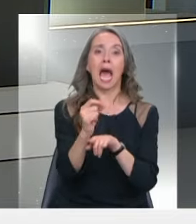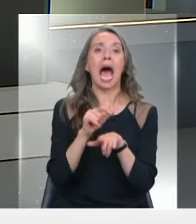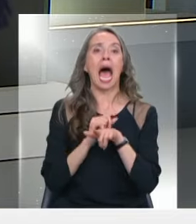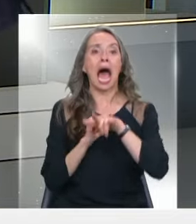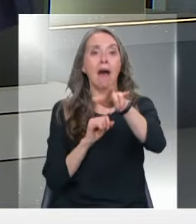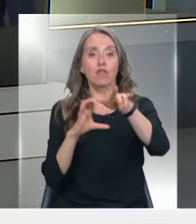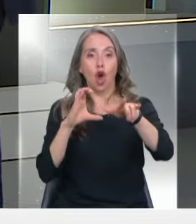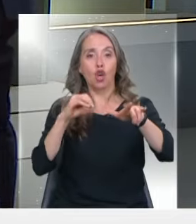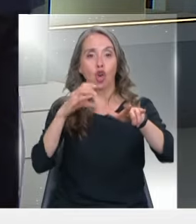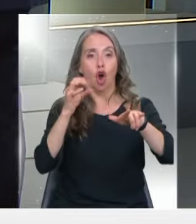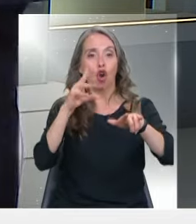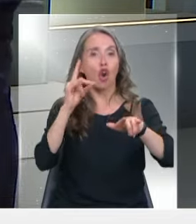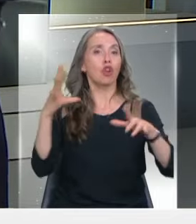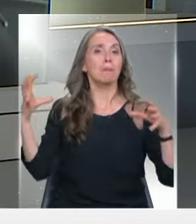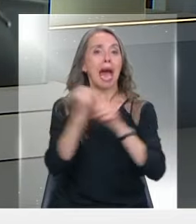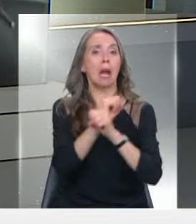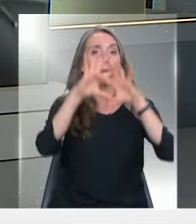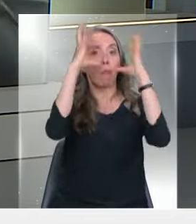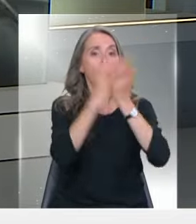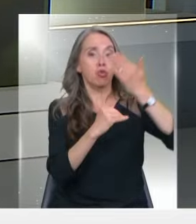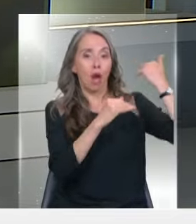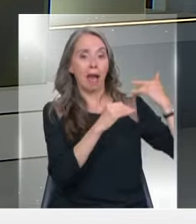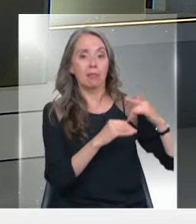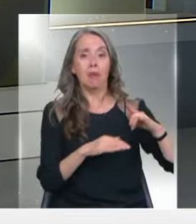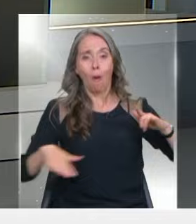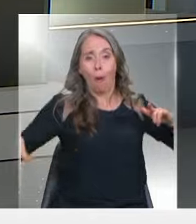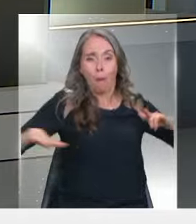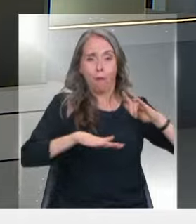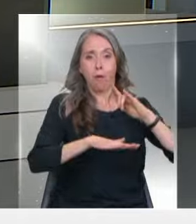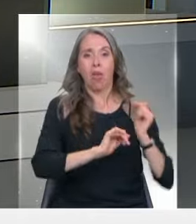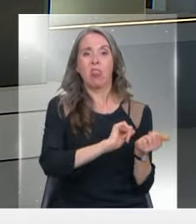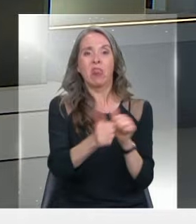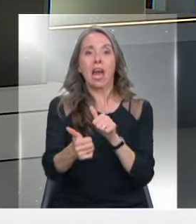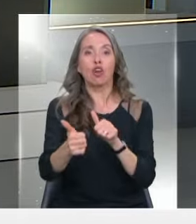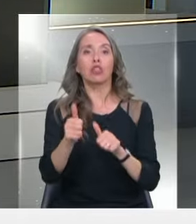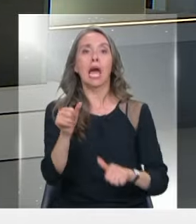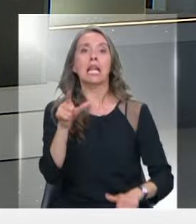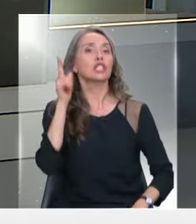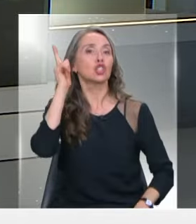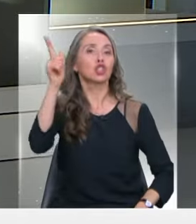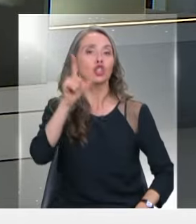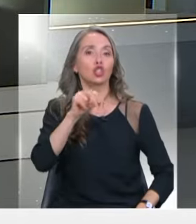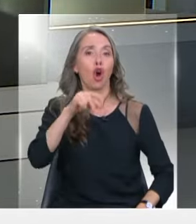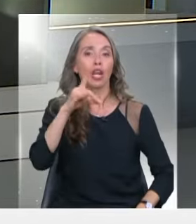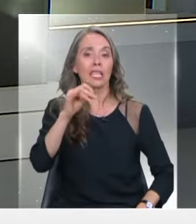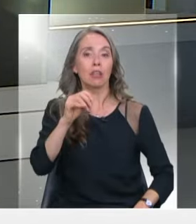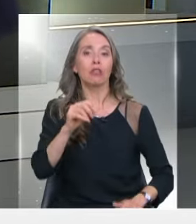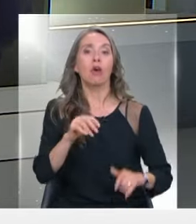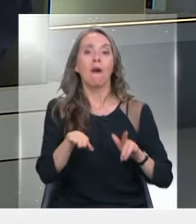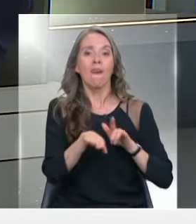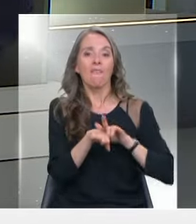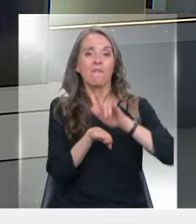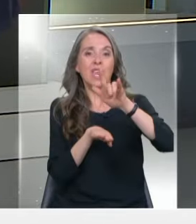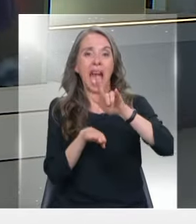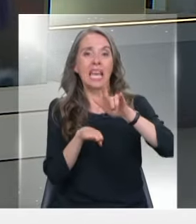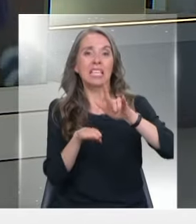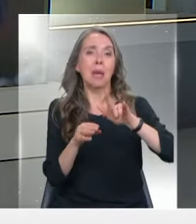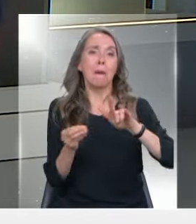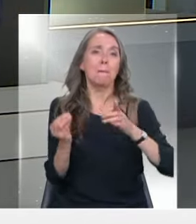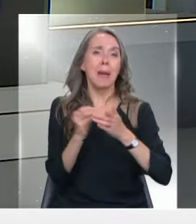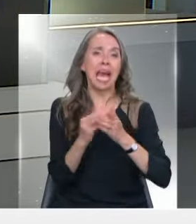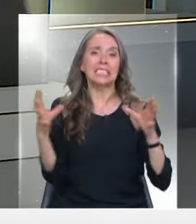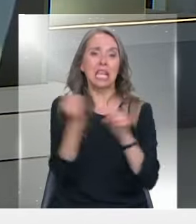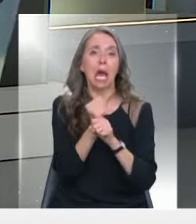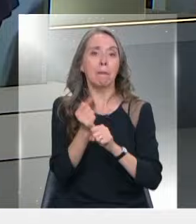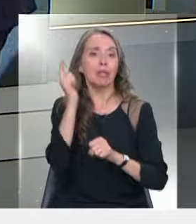acuerda? Estamos hablando de viajes supersónicos que están a punto de rozar los viajes hipersónicos,